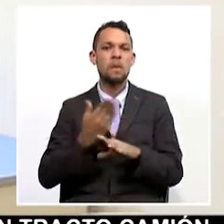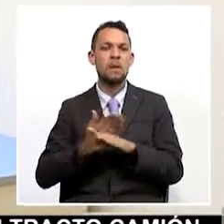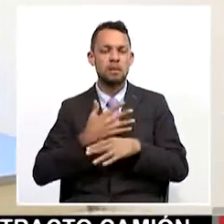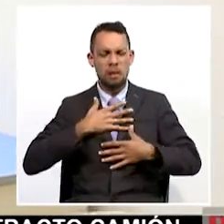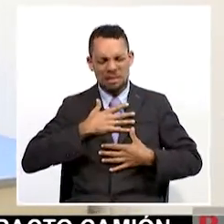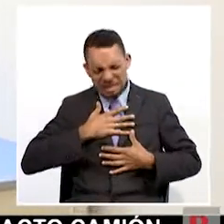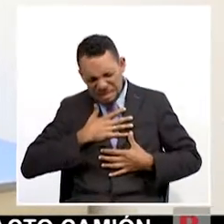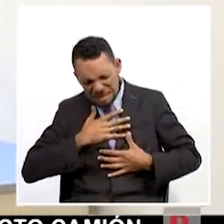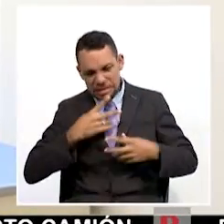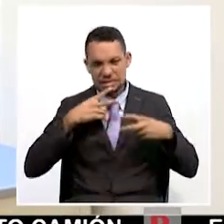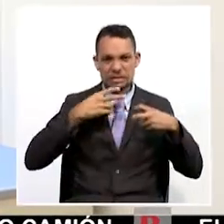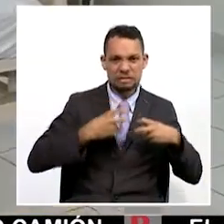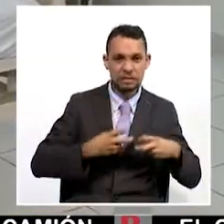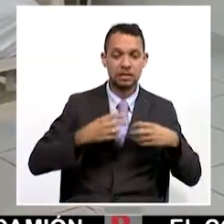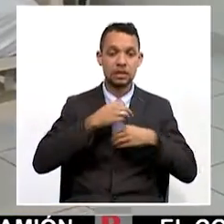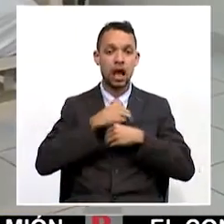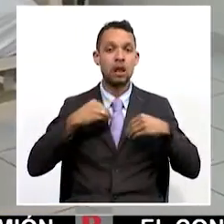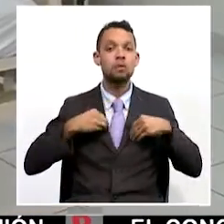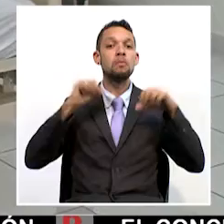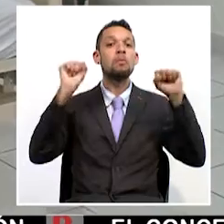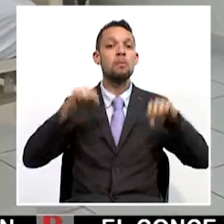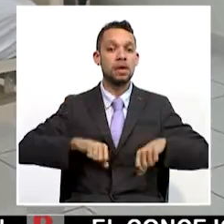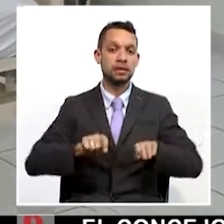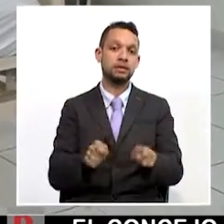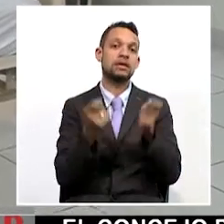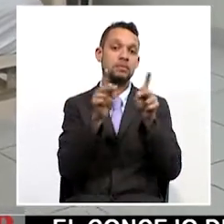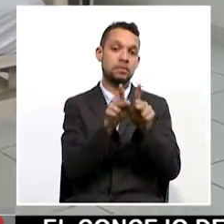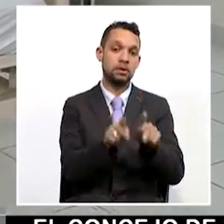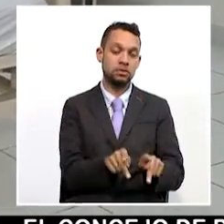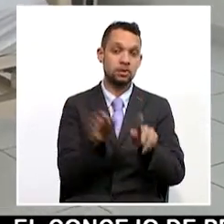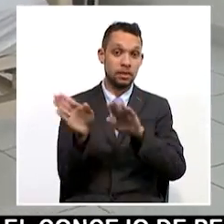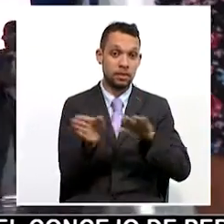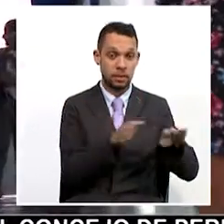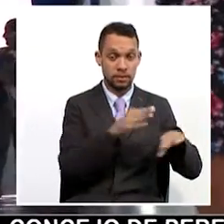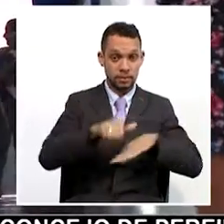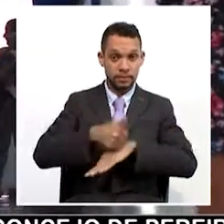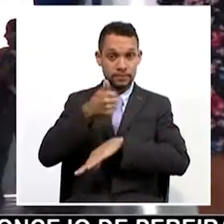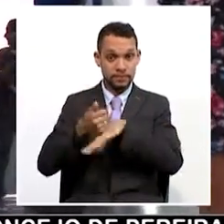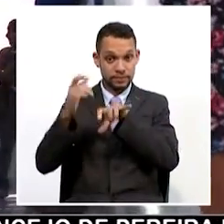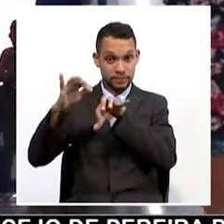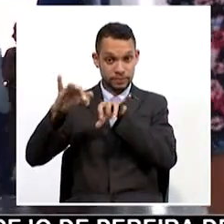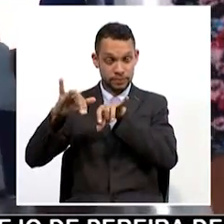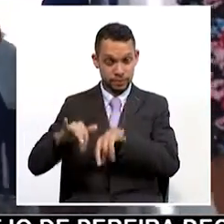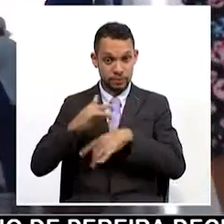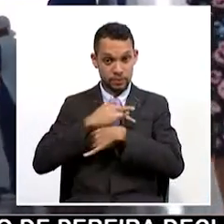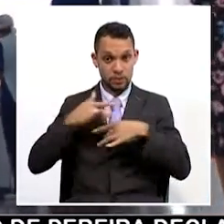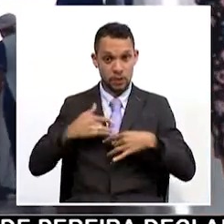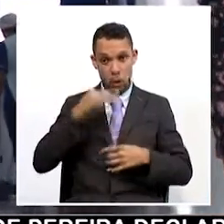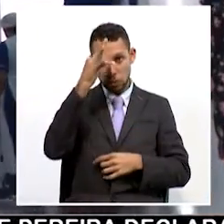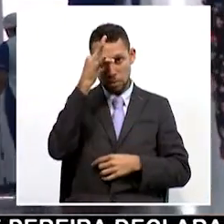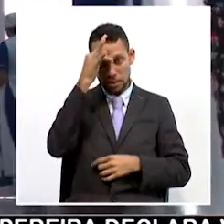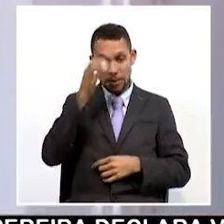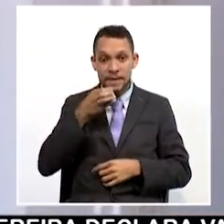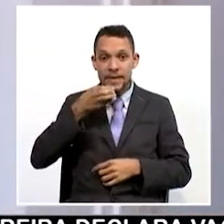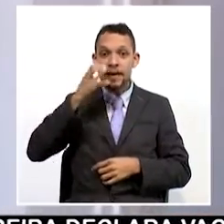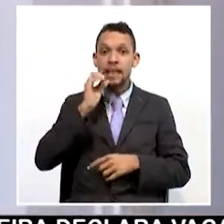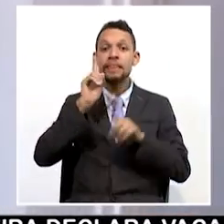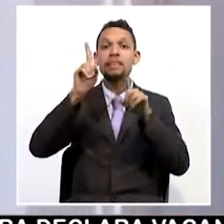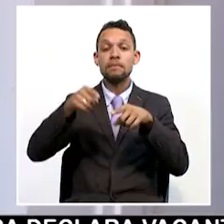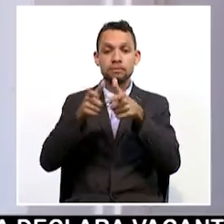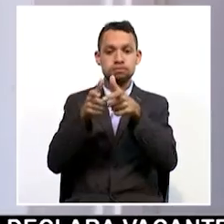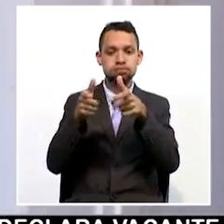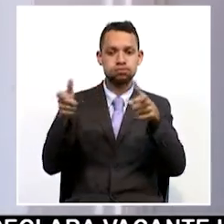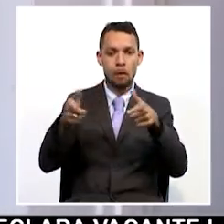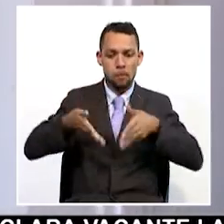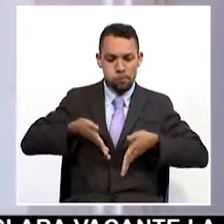pesar de ello, tiene cura, dijo el secretario de Salud. Por otro lado, el jefe de la cartera indicó que el hospital de Caldas colapsó en la atención de partos,